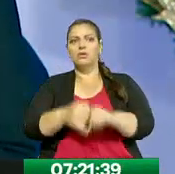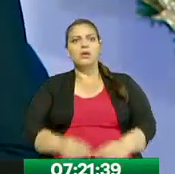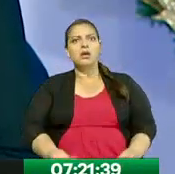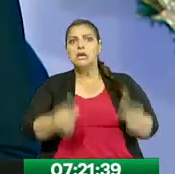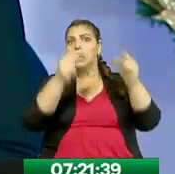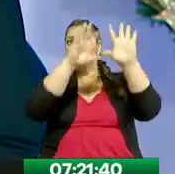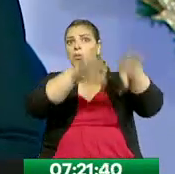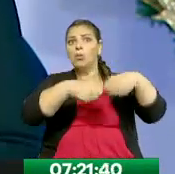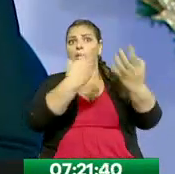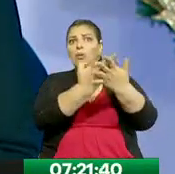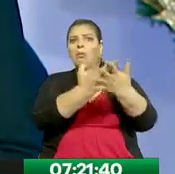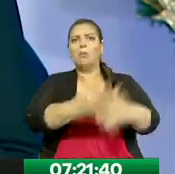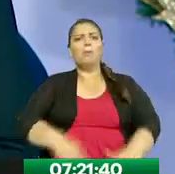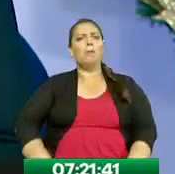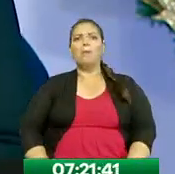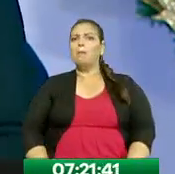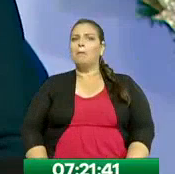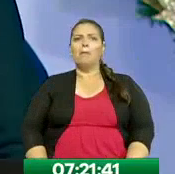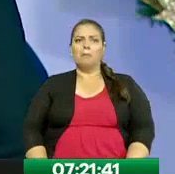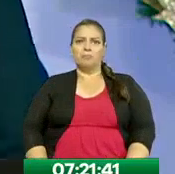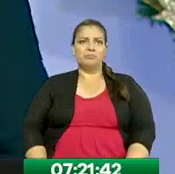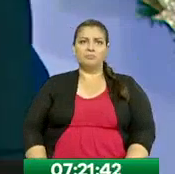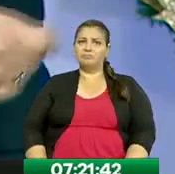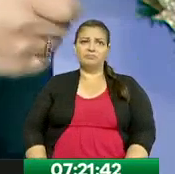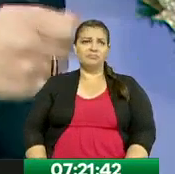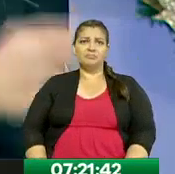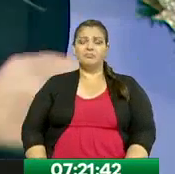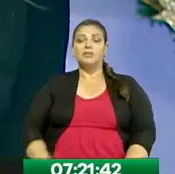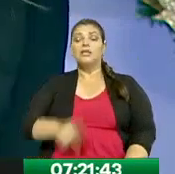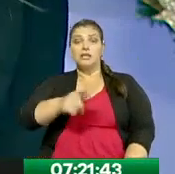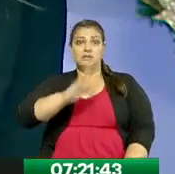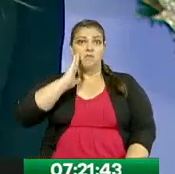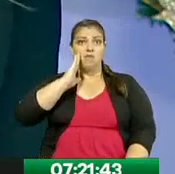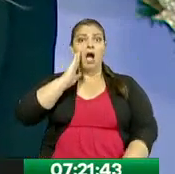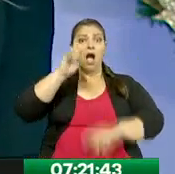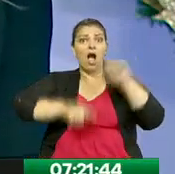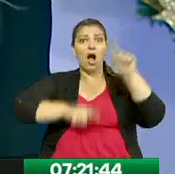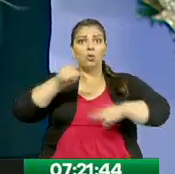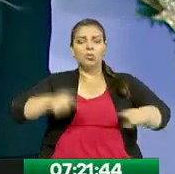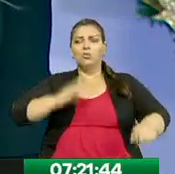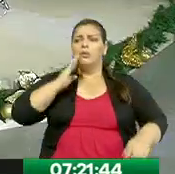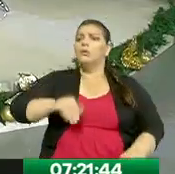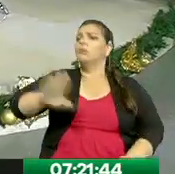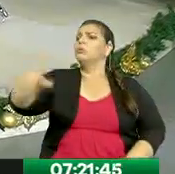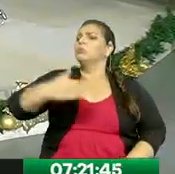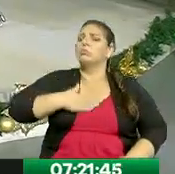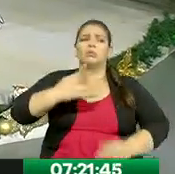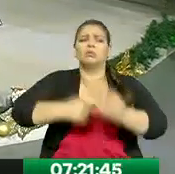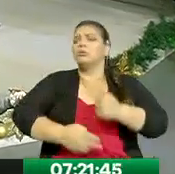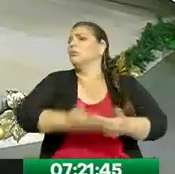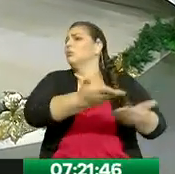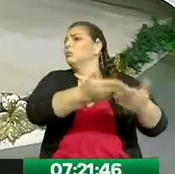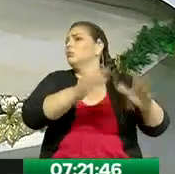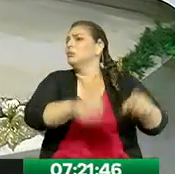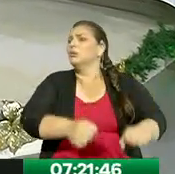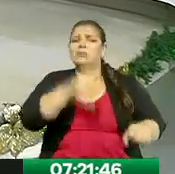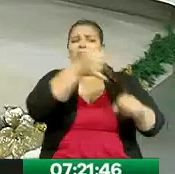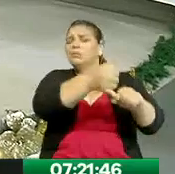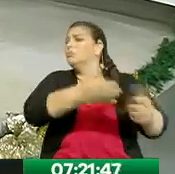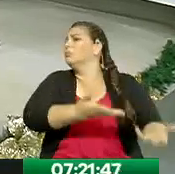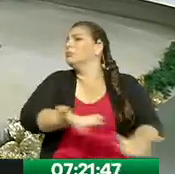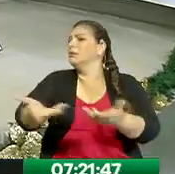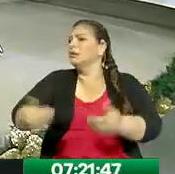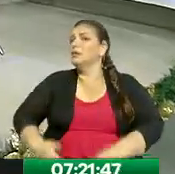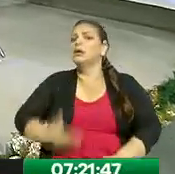logran poner la denuncia y logran una judicialización, pero tan tarde que el abusador se escapa. ¿Existen en el Ecuador vías